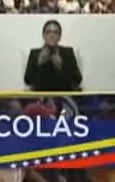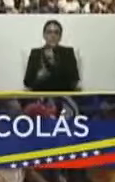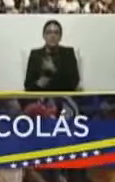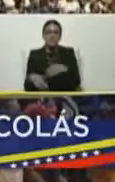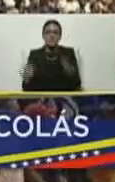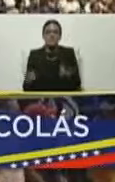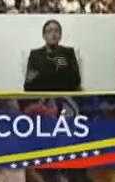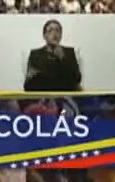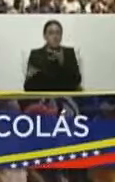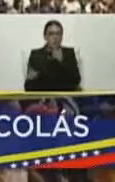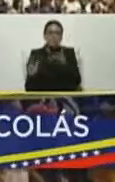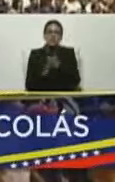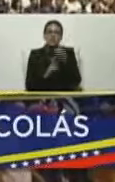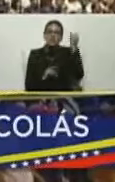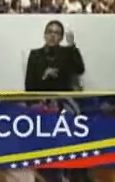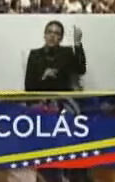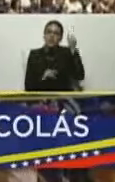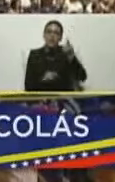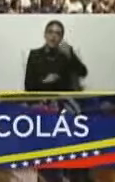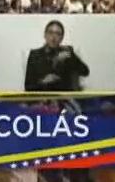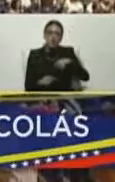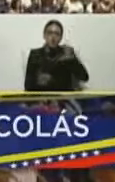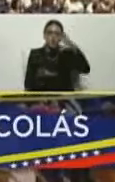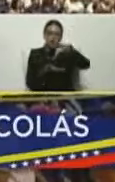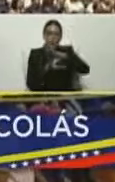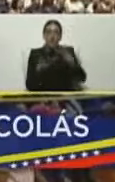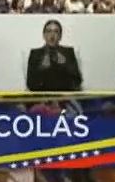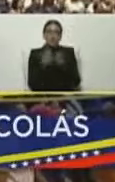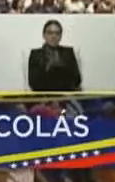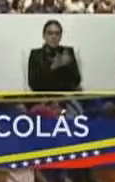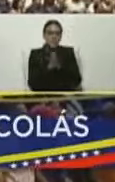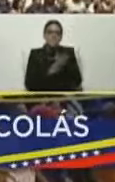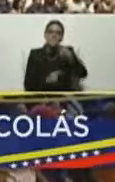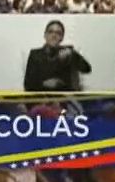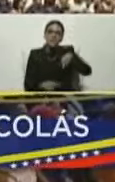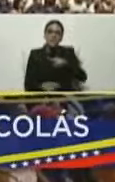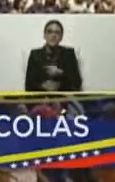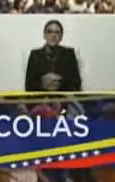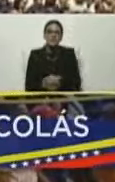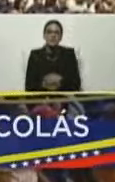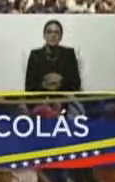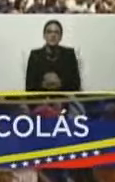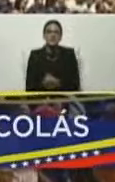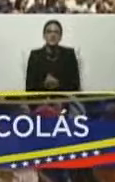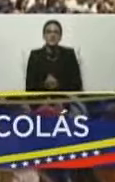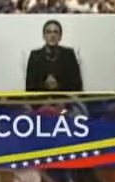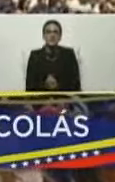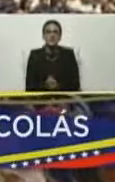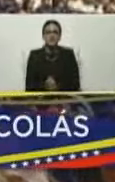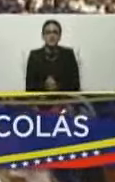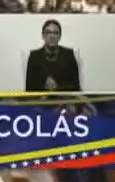tener una ciudad del emprendimiento. ¿A dónde vas, Delcy? Ponte para acá.